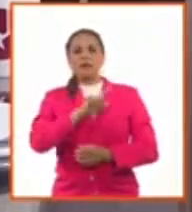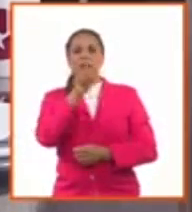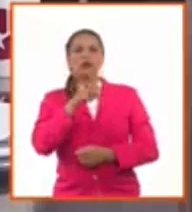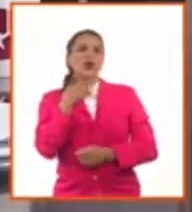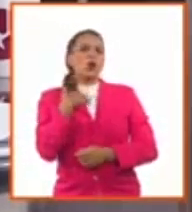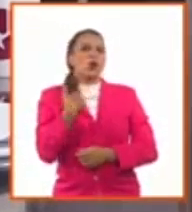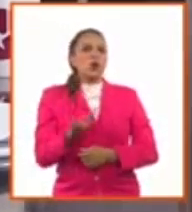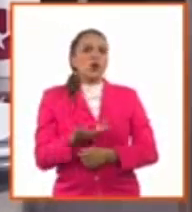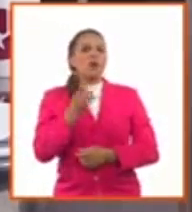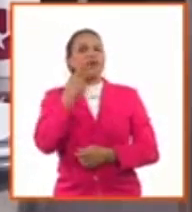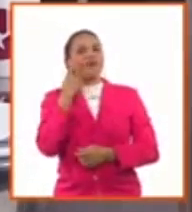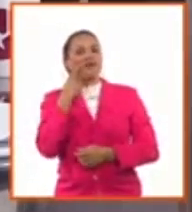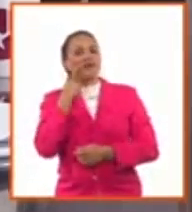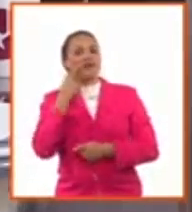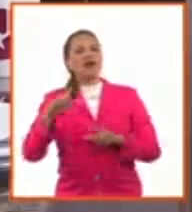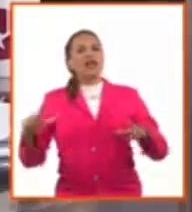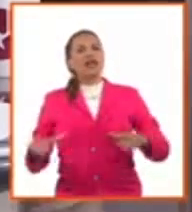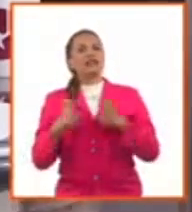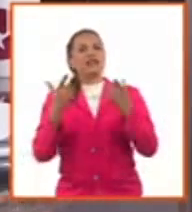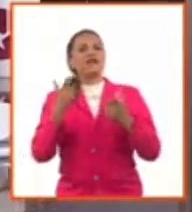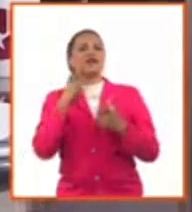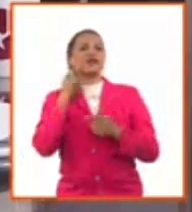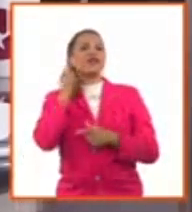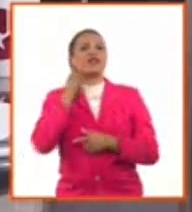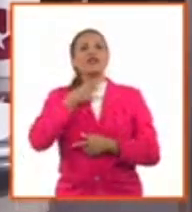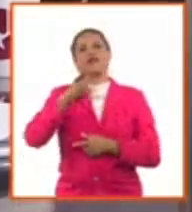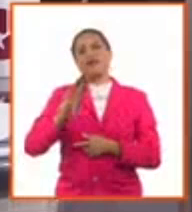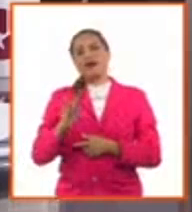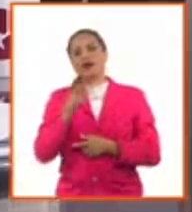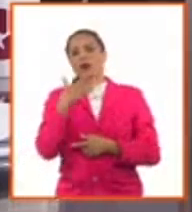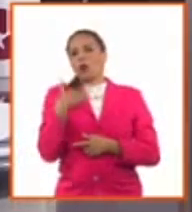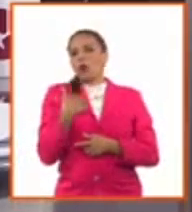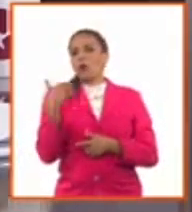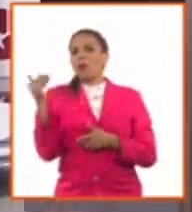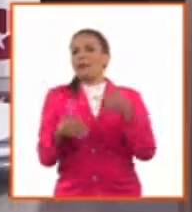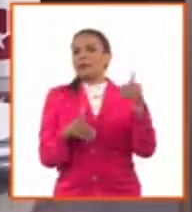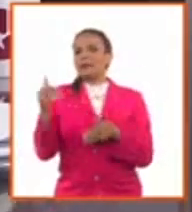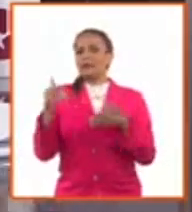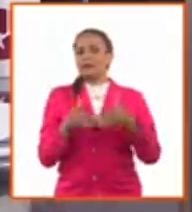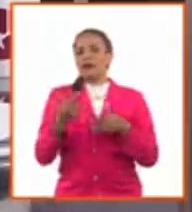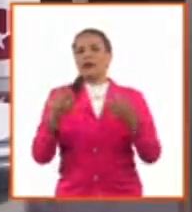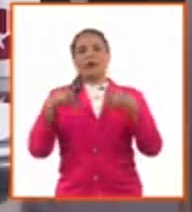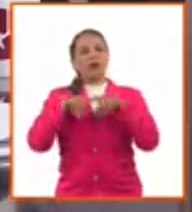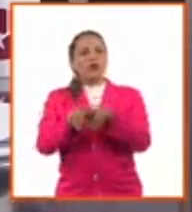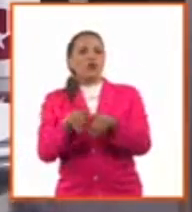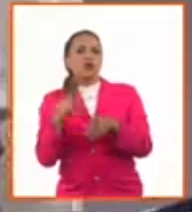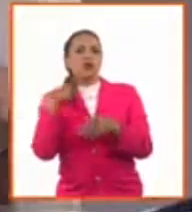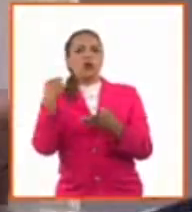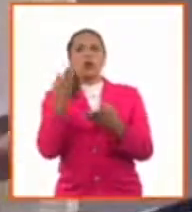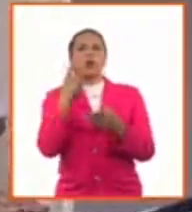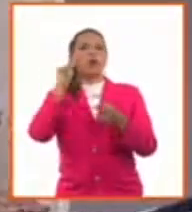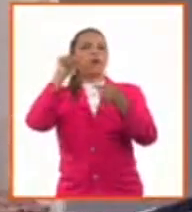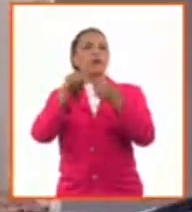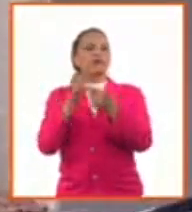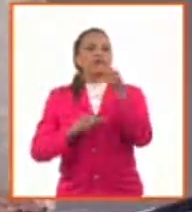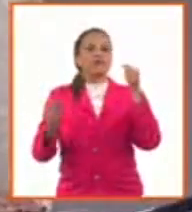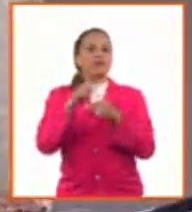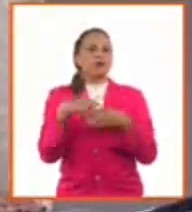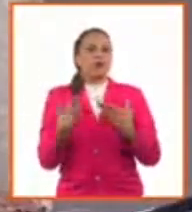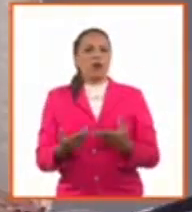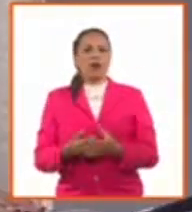concebido la celebración del centenario? ¿Cómo participará la FEU en su conjunto? ¿Cuáles serán los propósitos